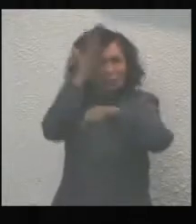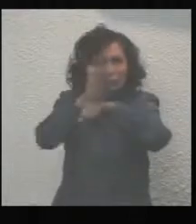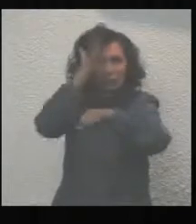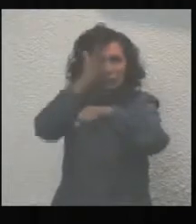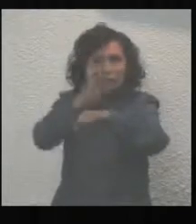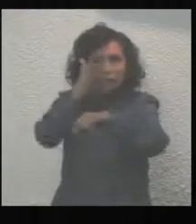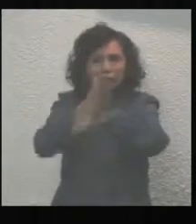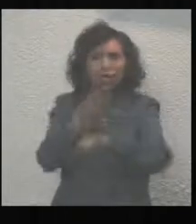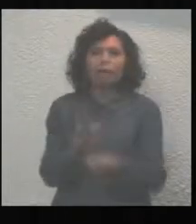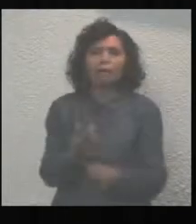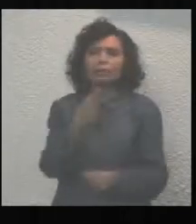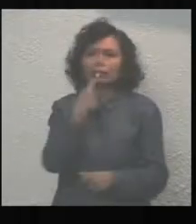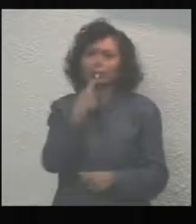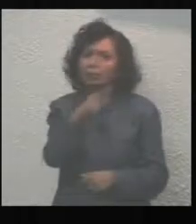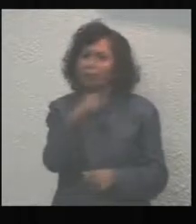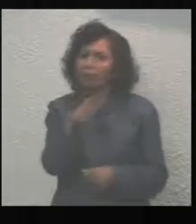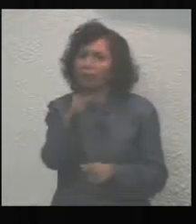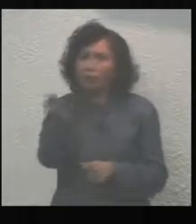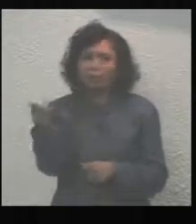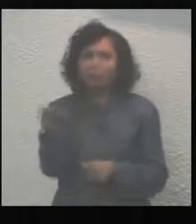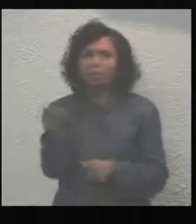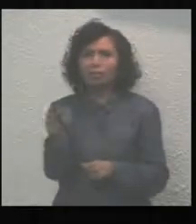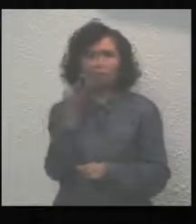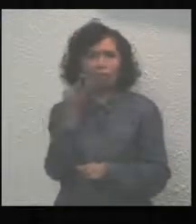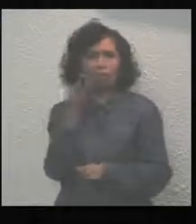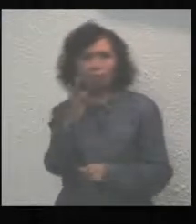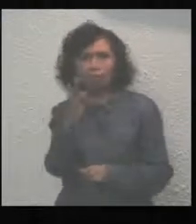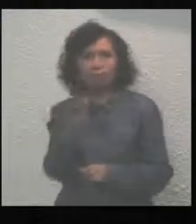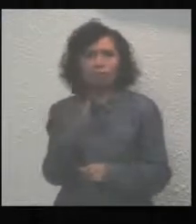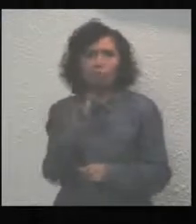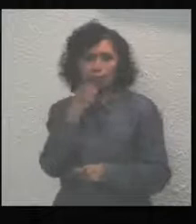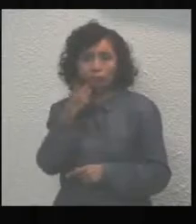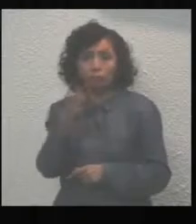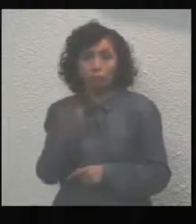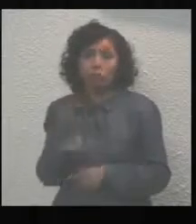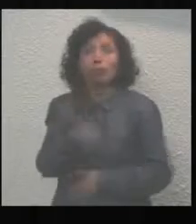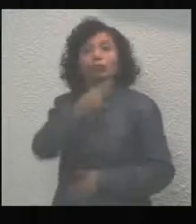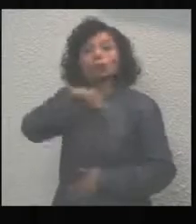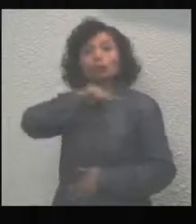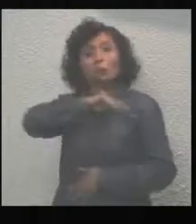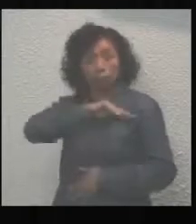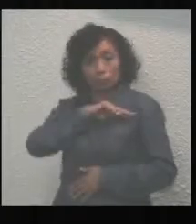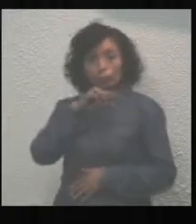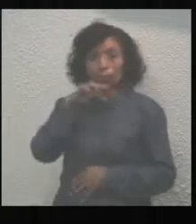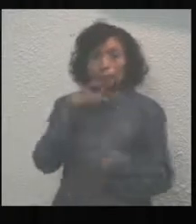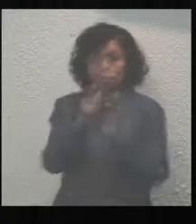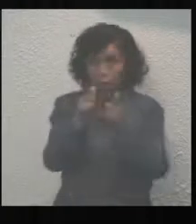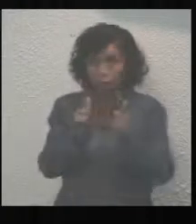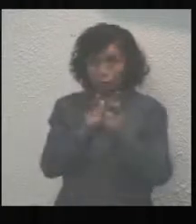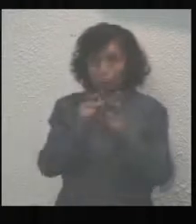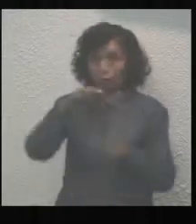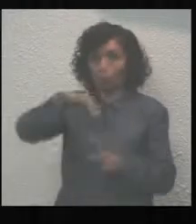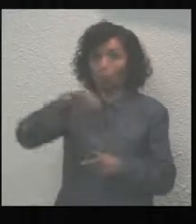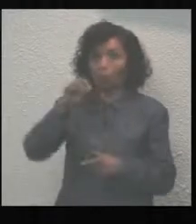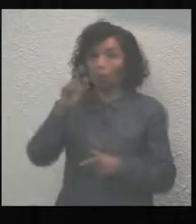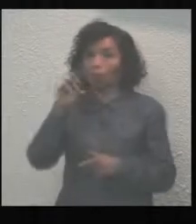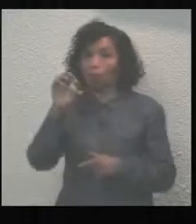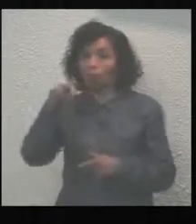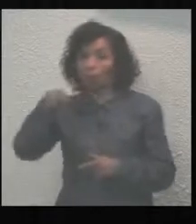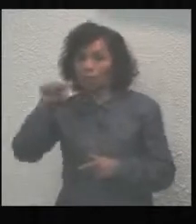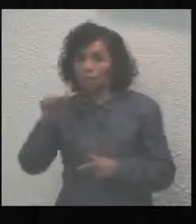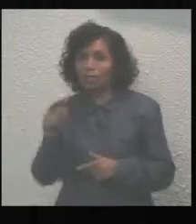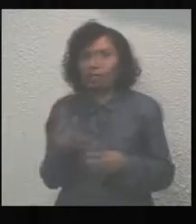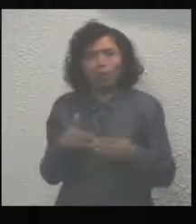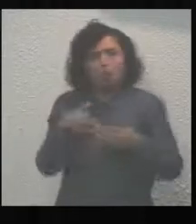el menosprecio La traición desde nuestro origen en morena estamos comprometidos con